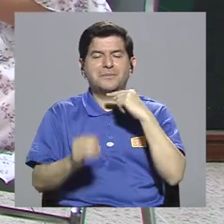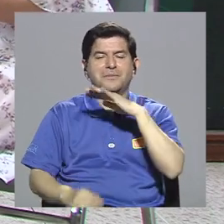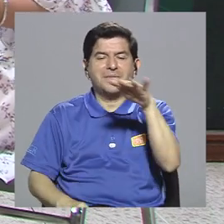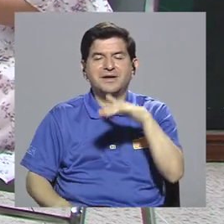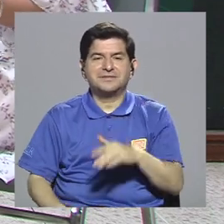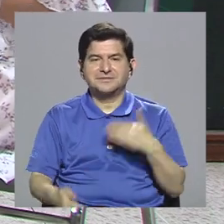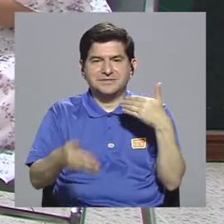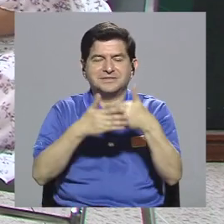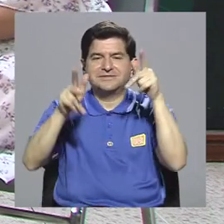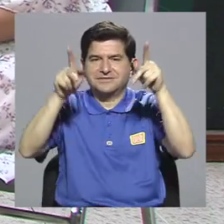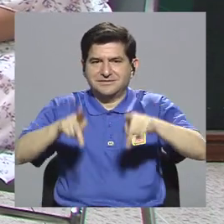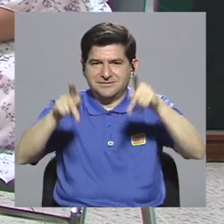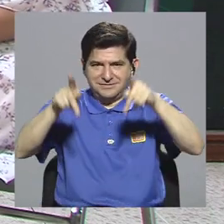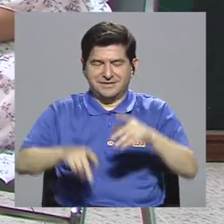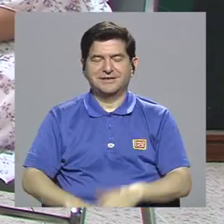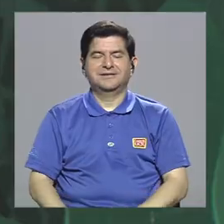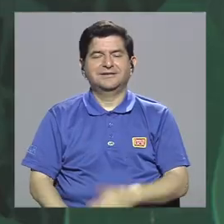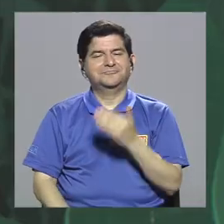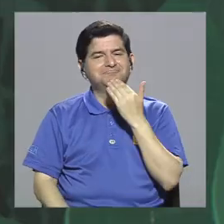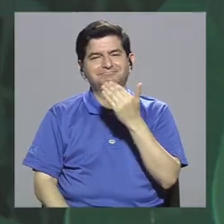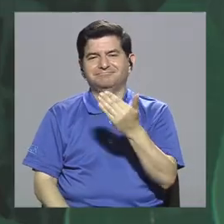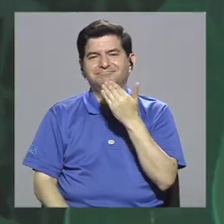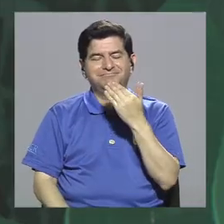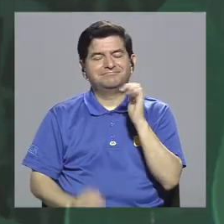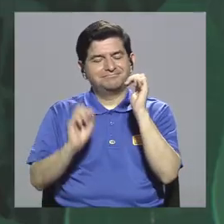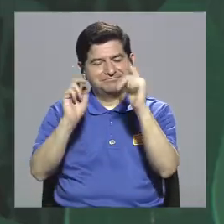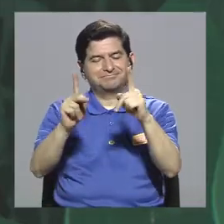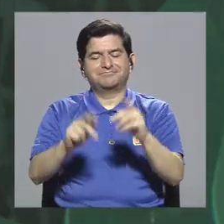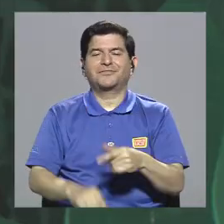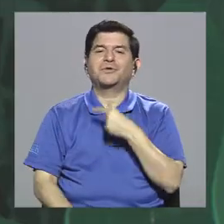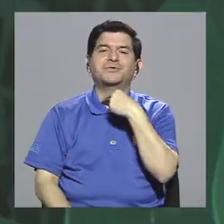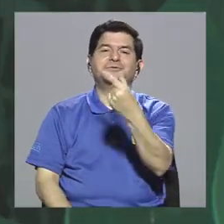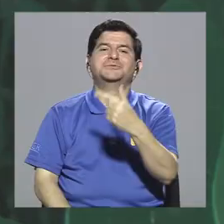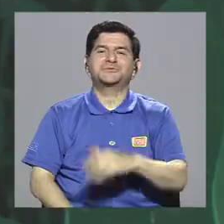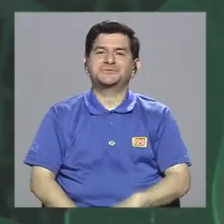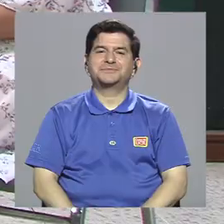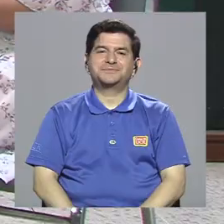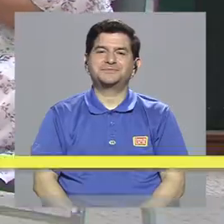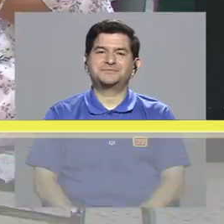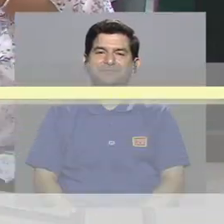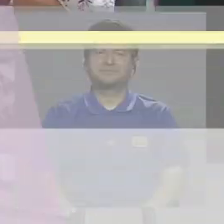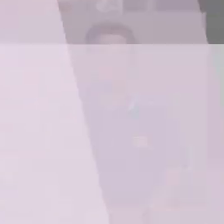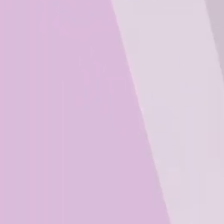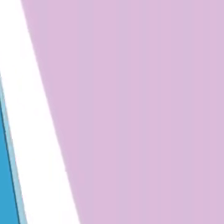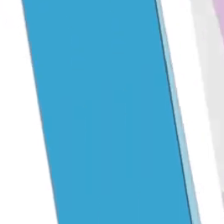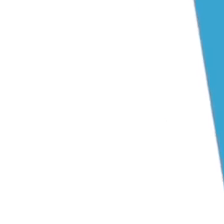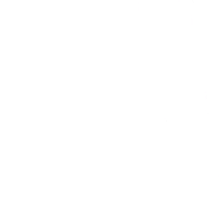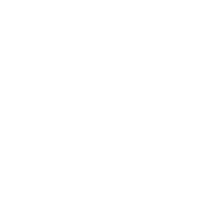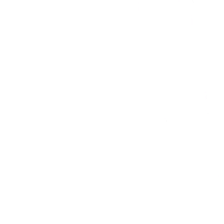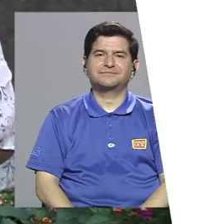más real y cercano para las personas. Muchísimas gracias por el espacio. Con mucho gusto.